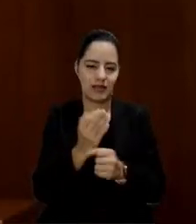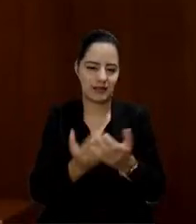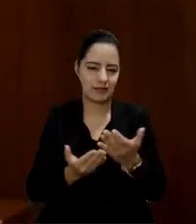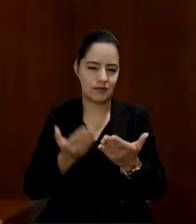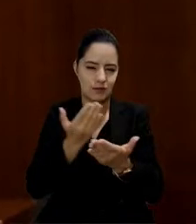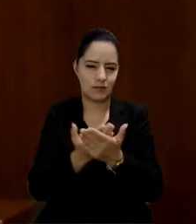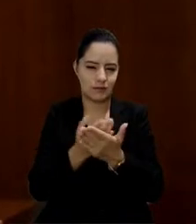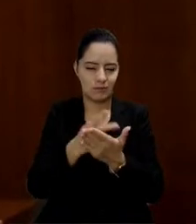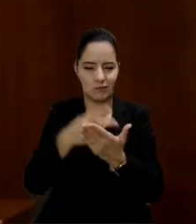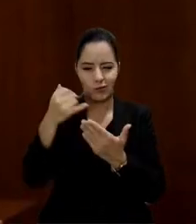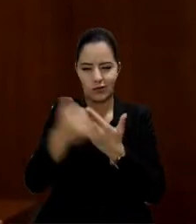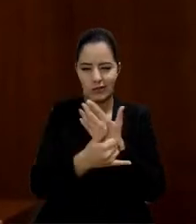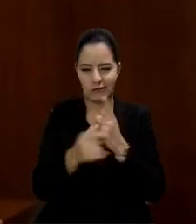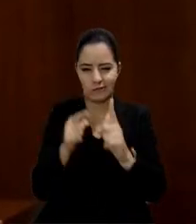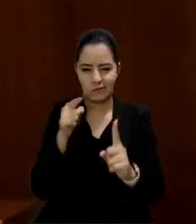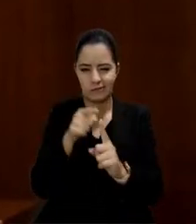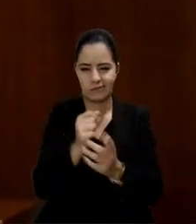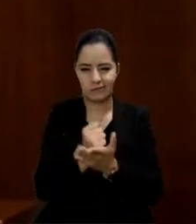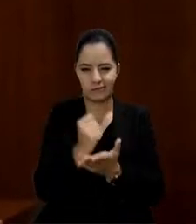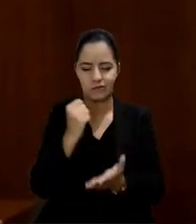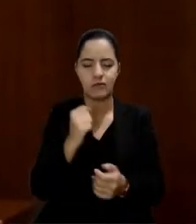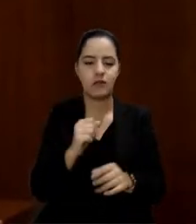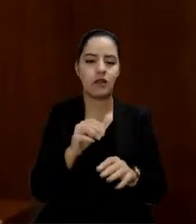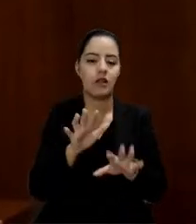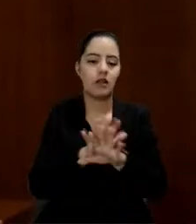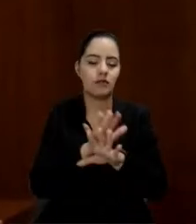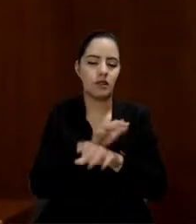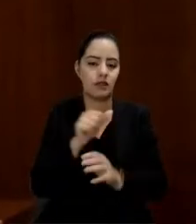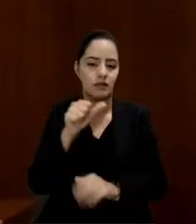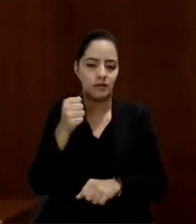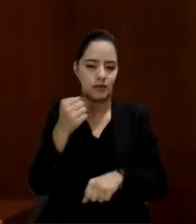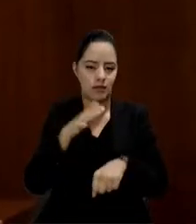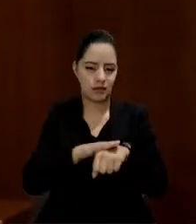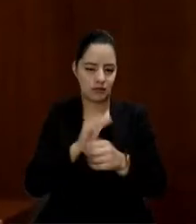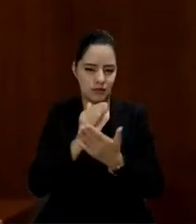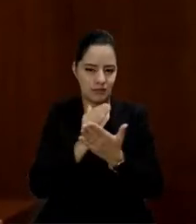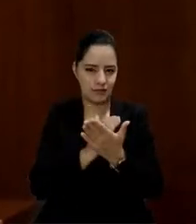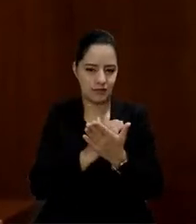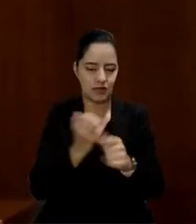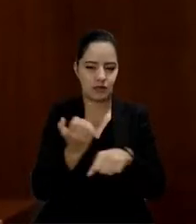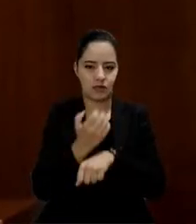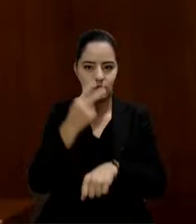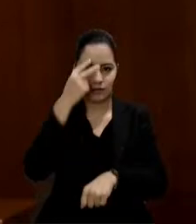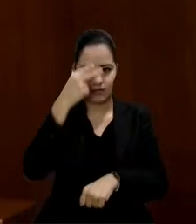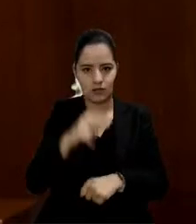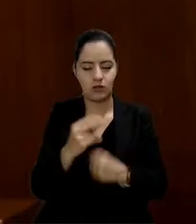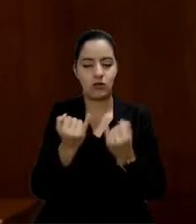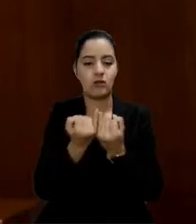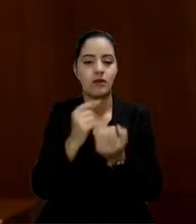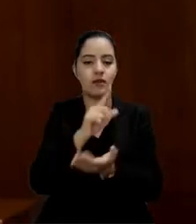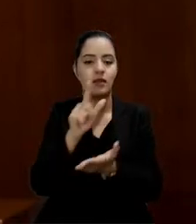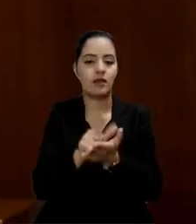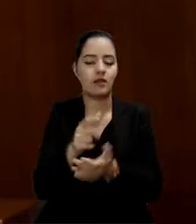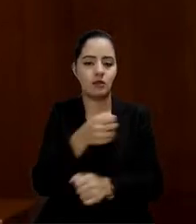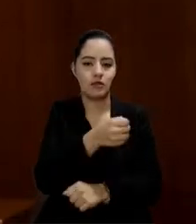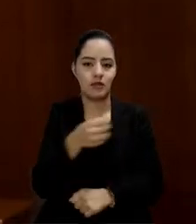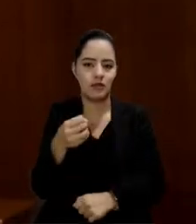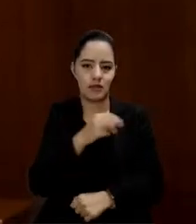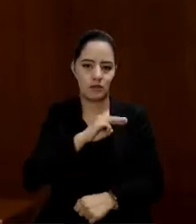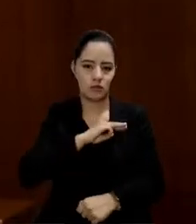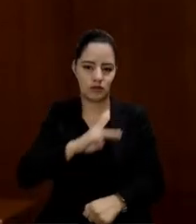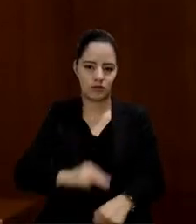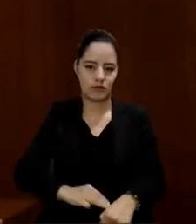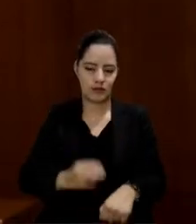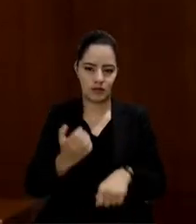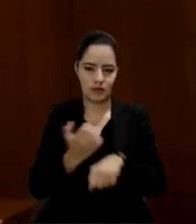que se reforman y adicionan diversas disposiciones del Código Administrativo del Estado de México y de la Ley Orgánica Municipal del Estado de México con el